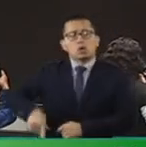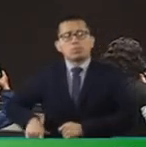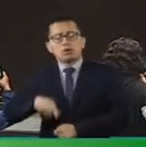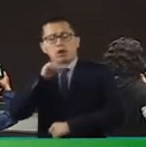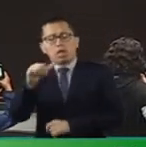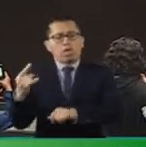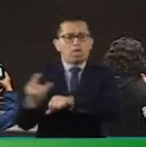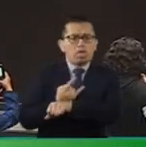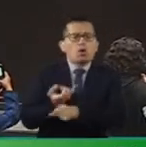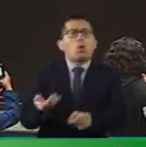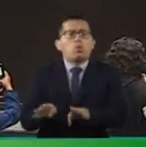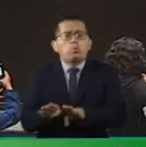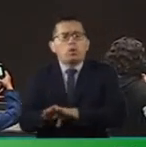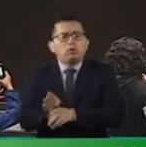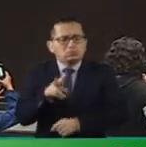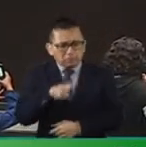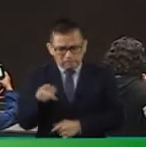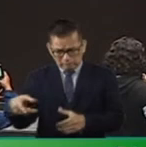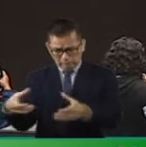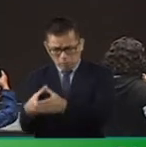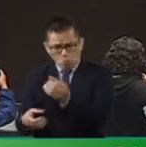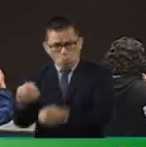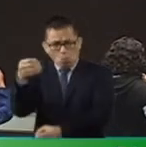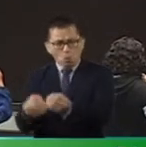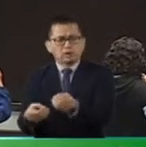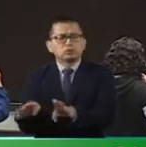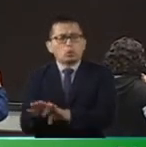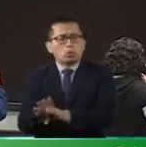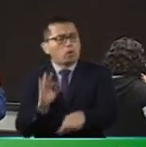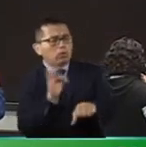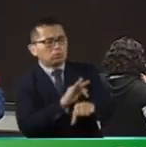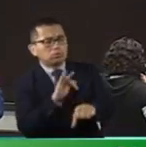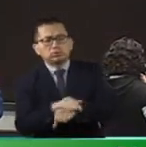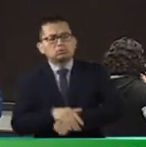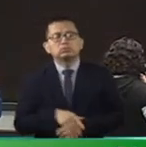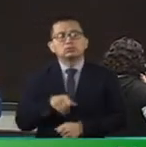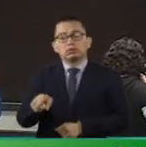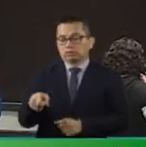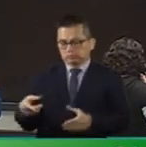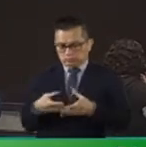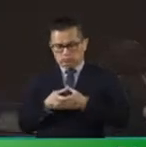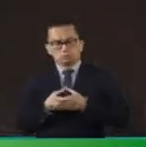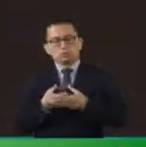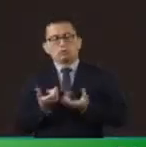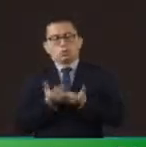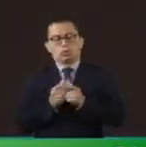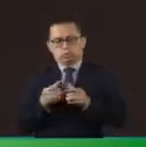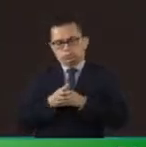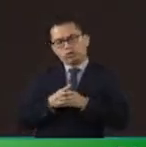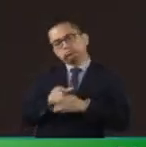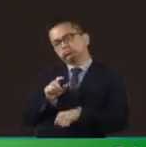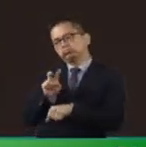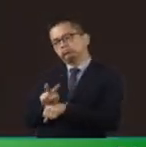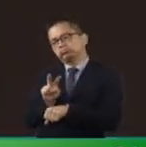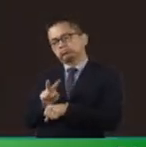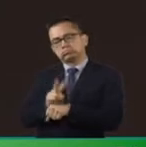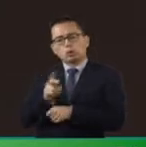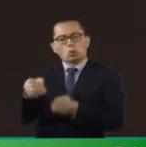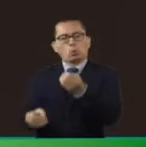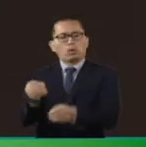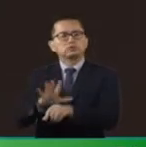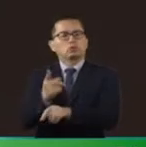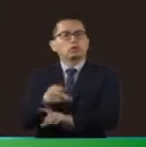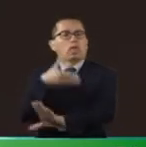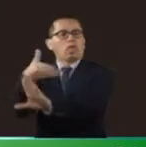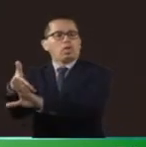le va a dar la razón a un inversionista cuando va a haber un tribunal de disciplina que lo va a estar juzgando por actuar en contra del Estado? Es